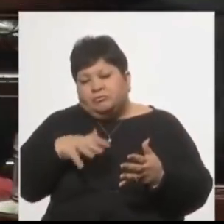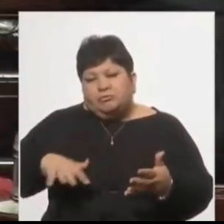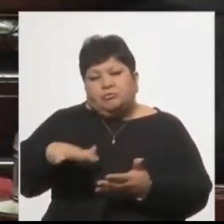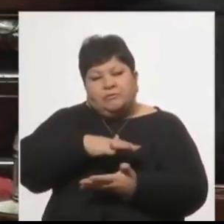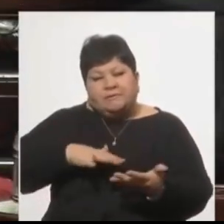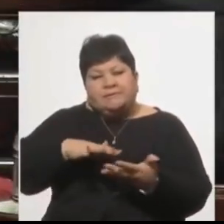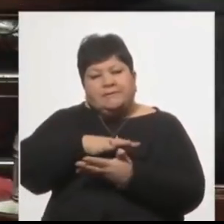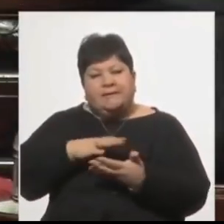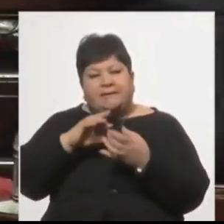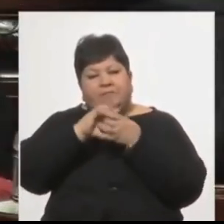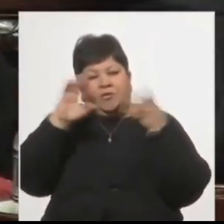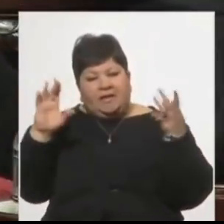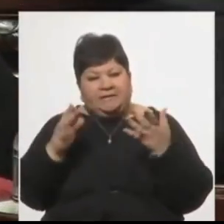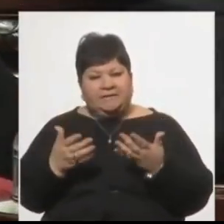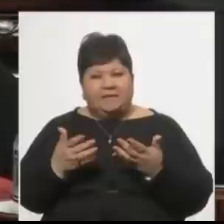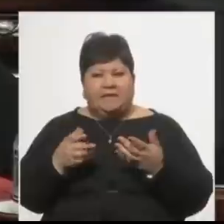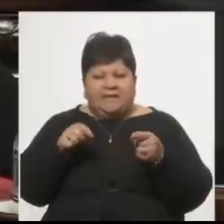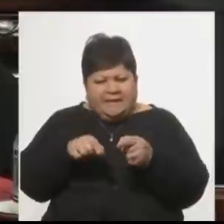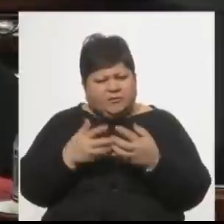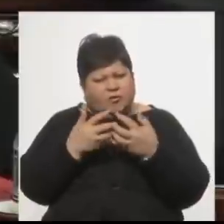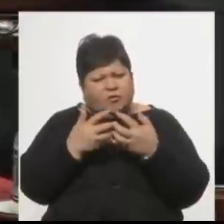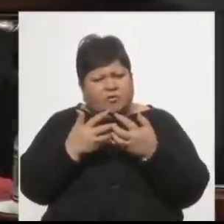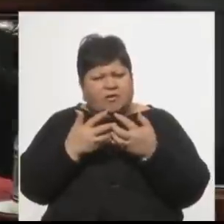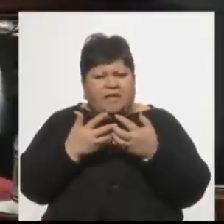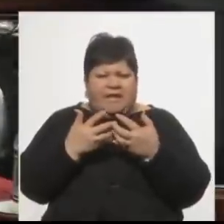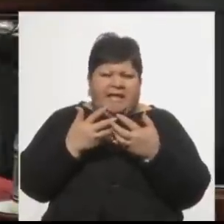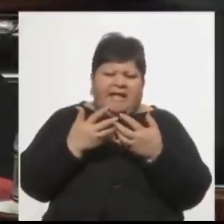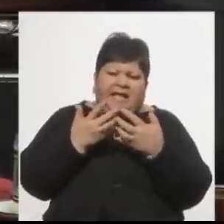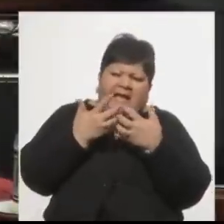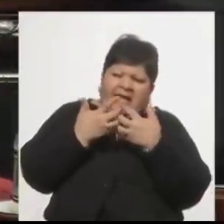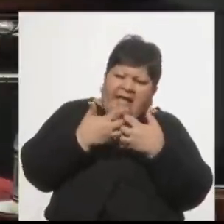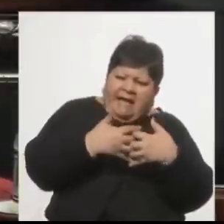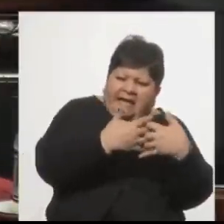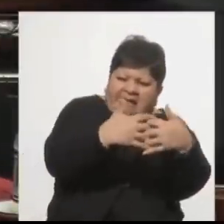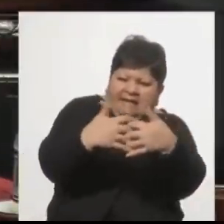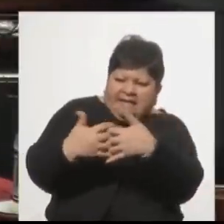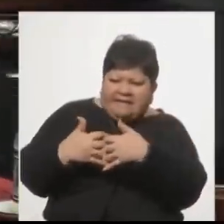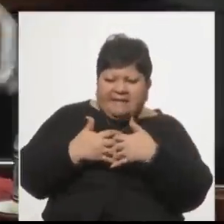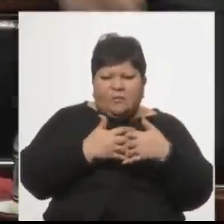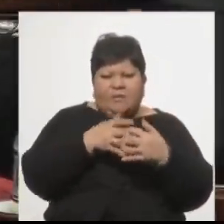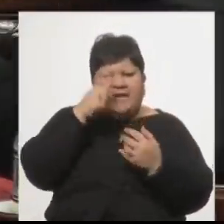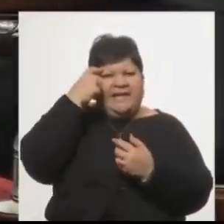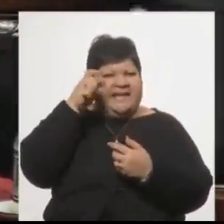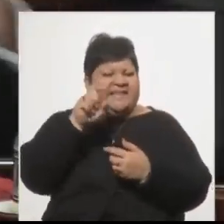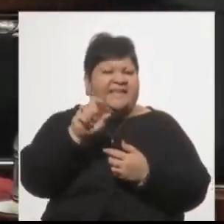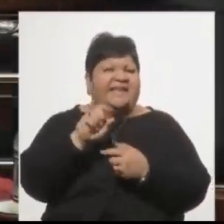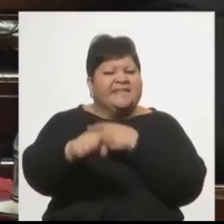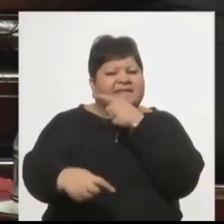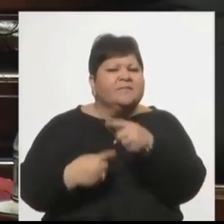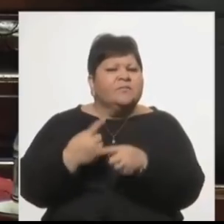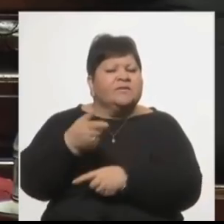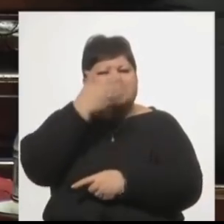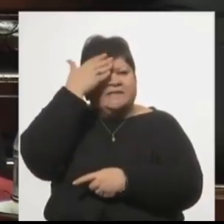Y eso fue articulando el país, articulando las ideas, más tarde el Frente, con